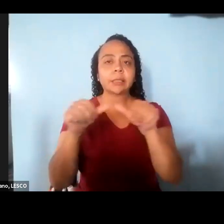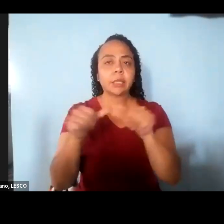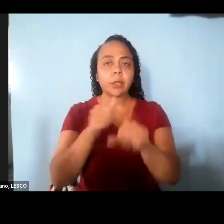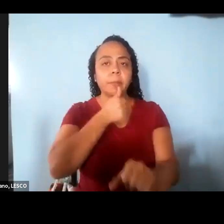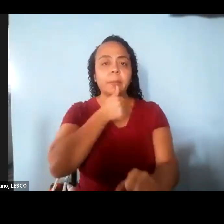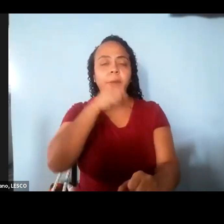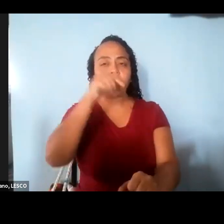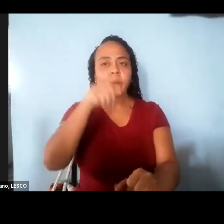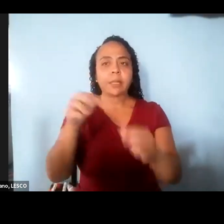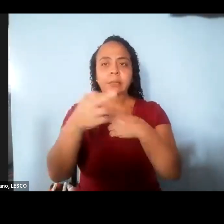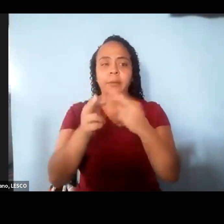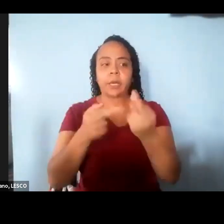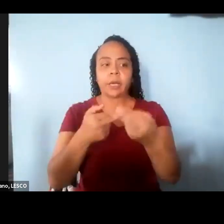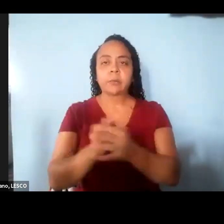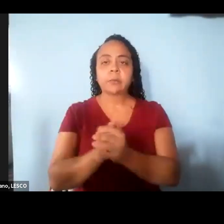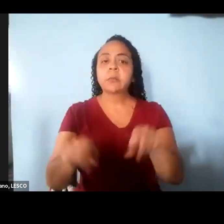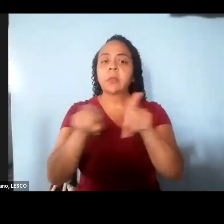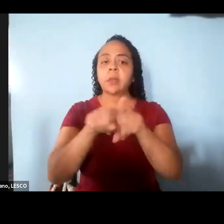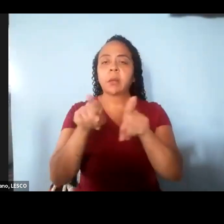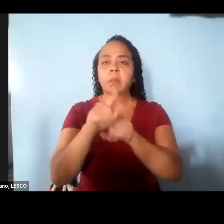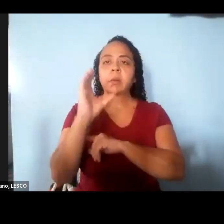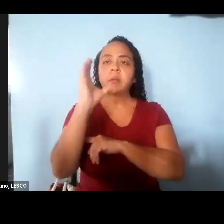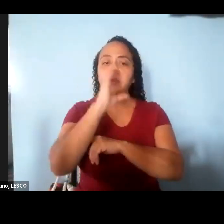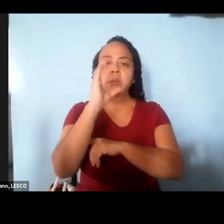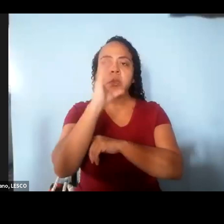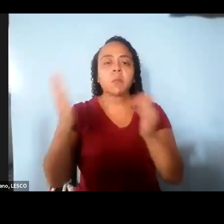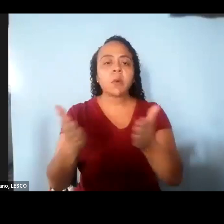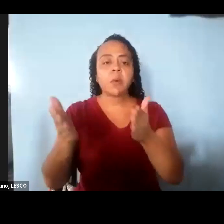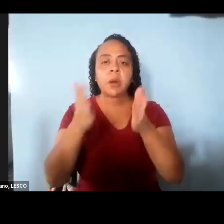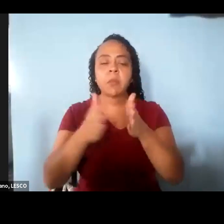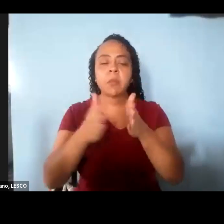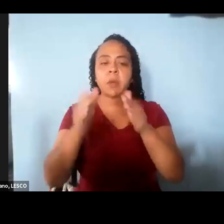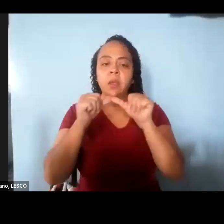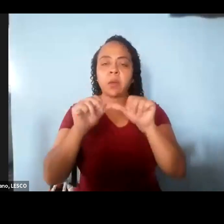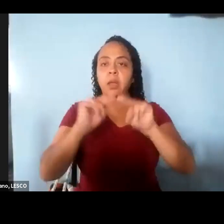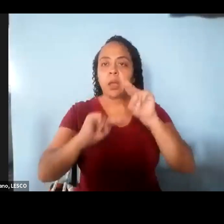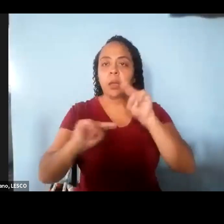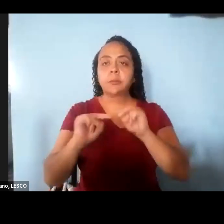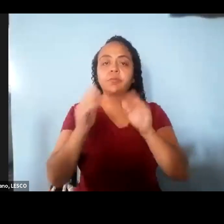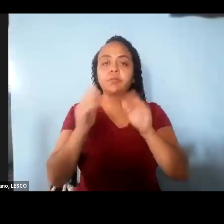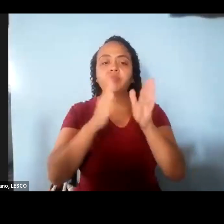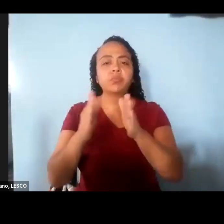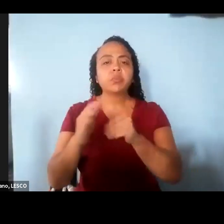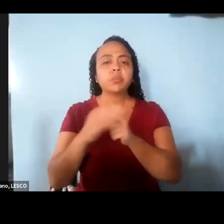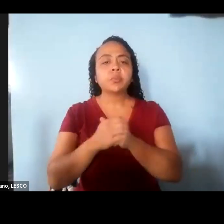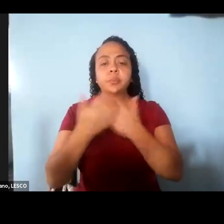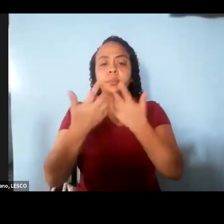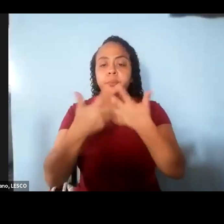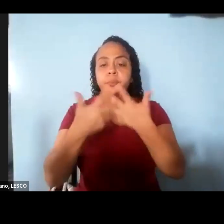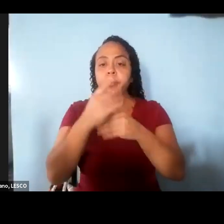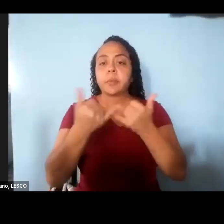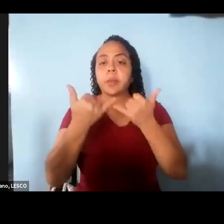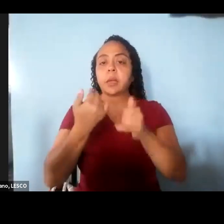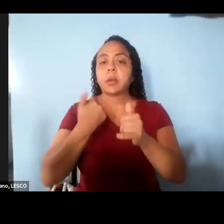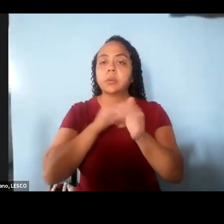región también estamos buscando promover los planes de continuidad de negociaciones de planes de contingencia empresariales ahora estamos impulsando